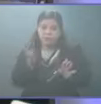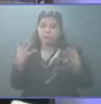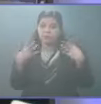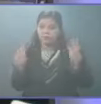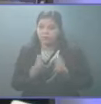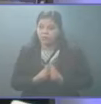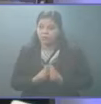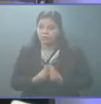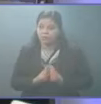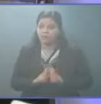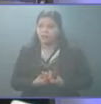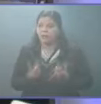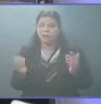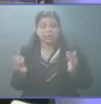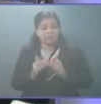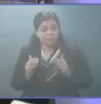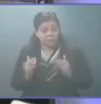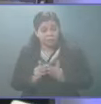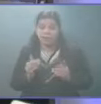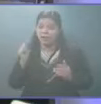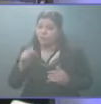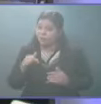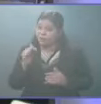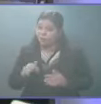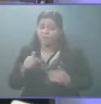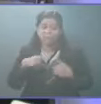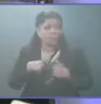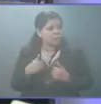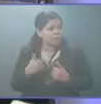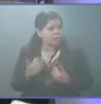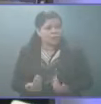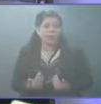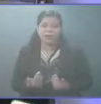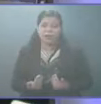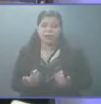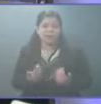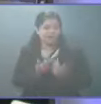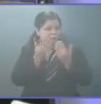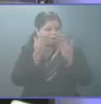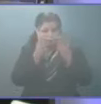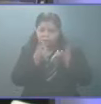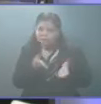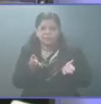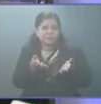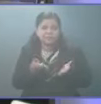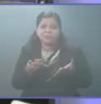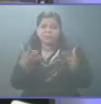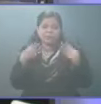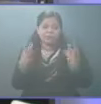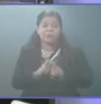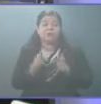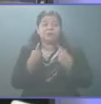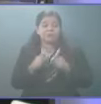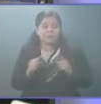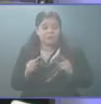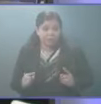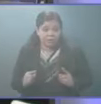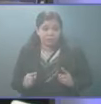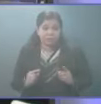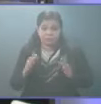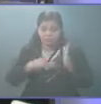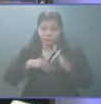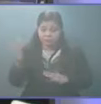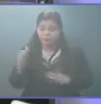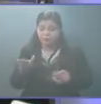una asistencia social que también se carece, o existen lineamientos de asistencia social, pero la parte que más se